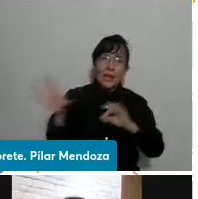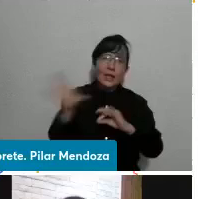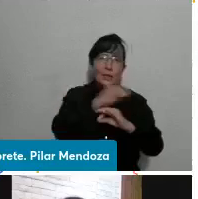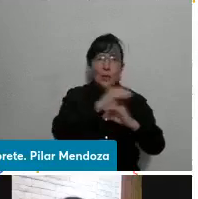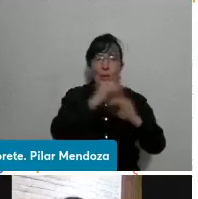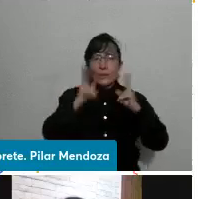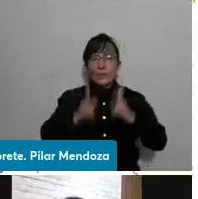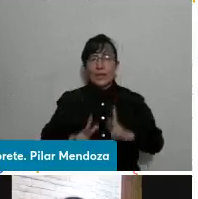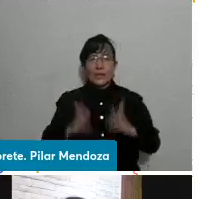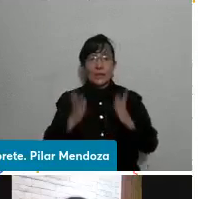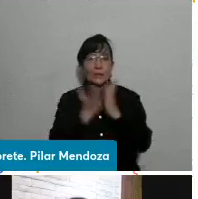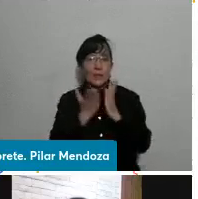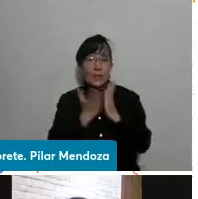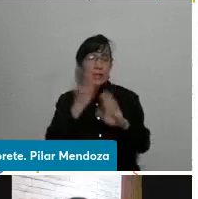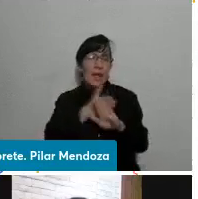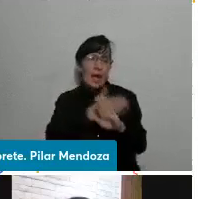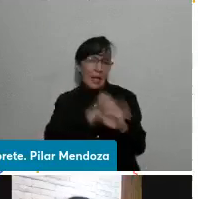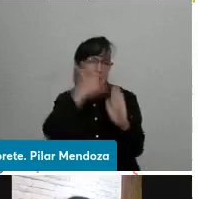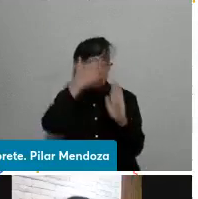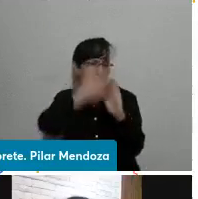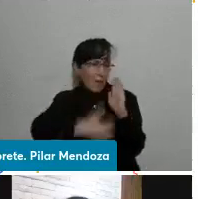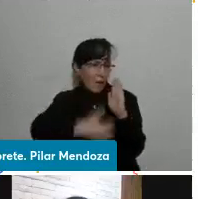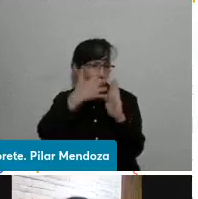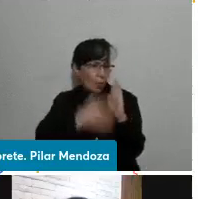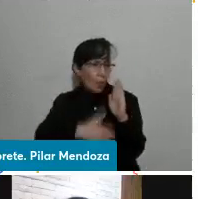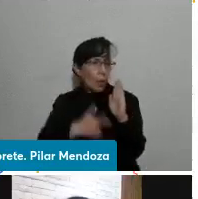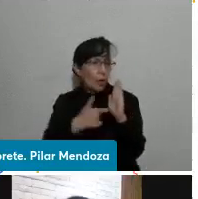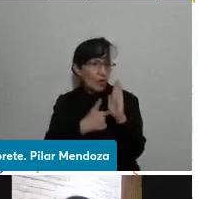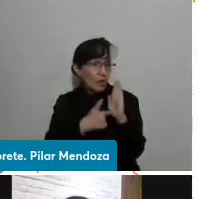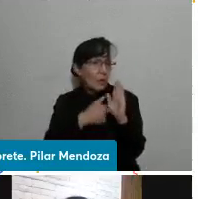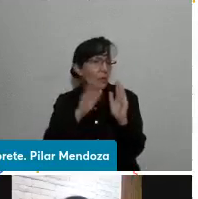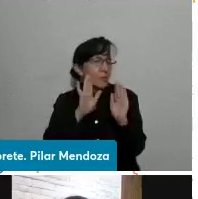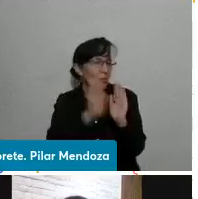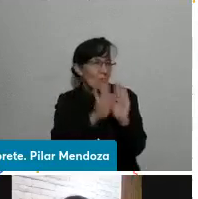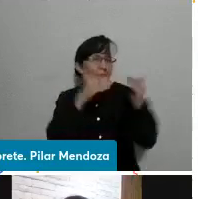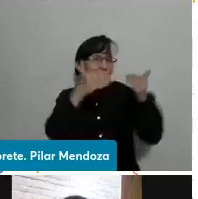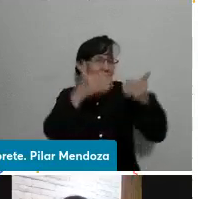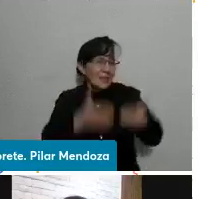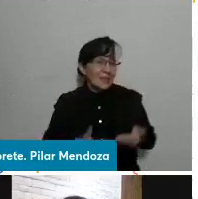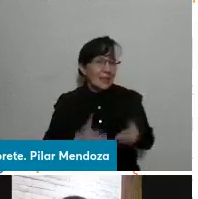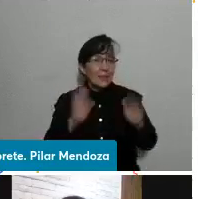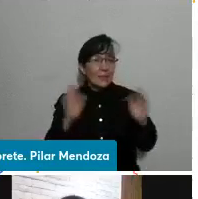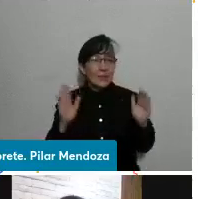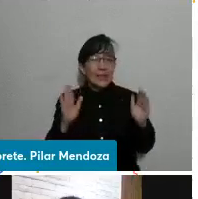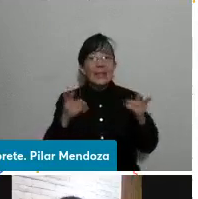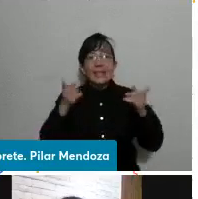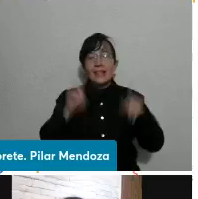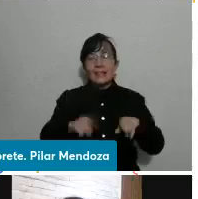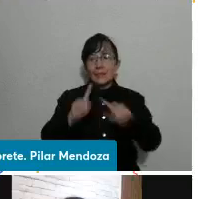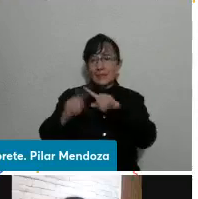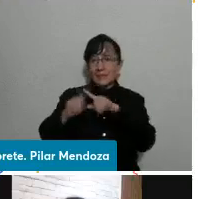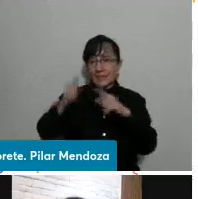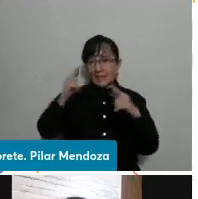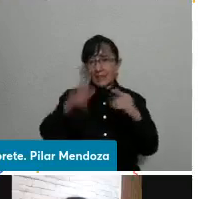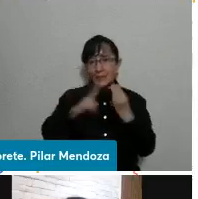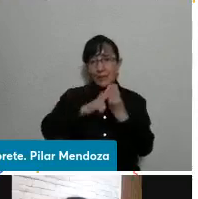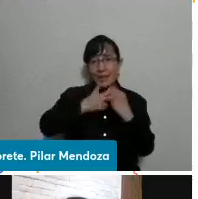estudiantes diagnosticados con cualquier tipo de discapacidad, y es el manejo de herramientas de